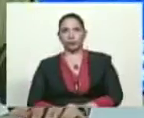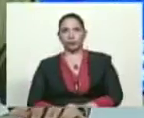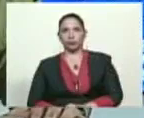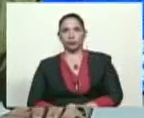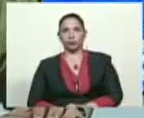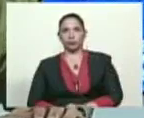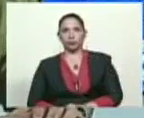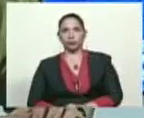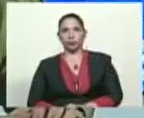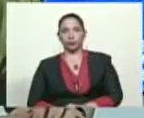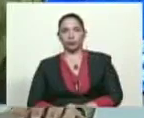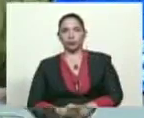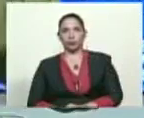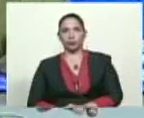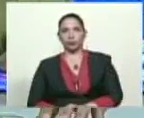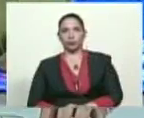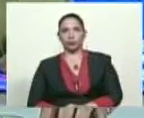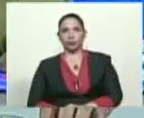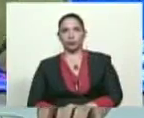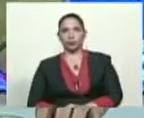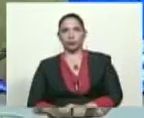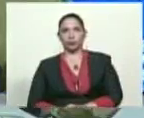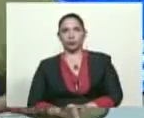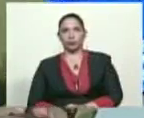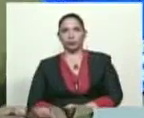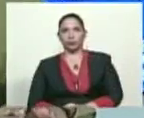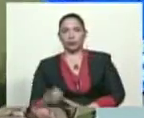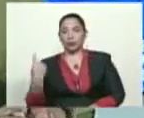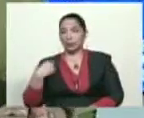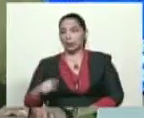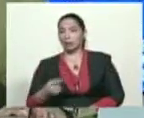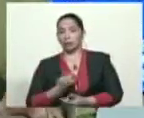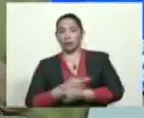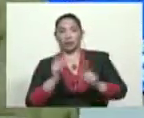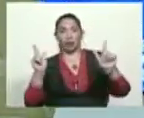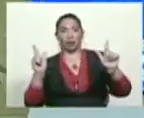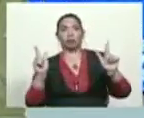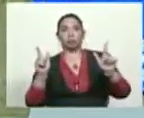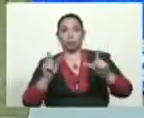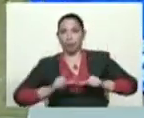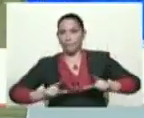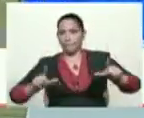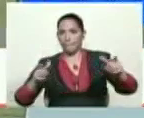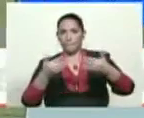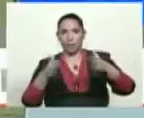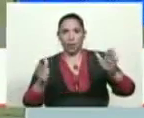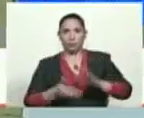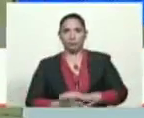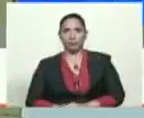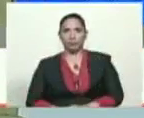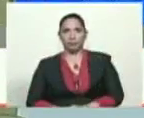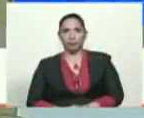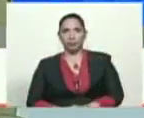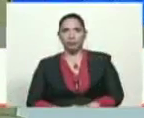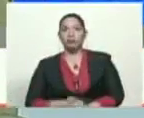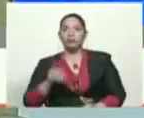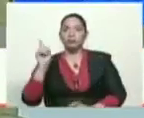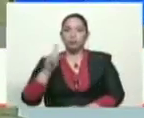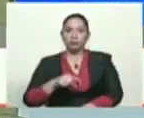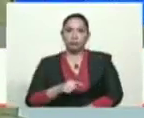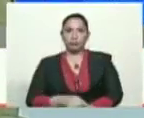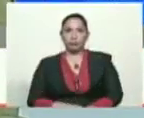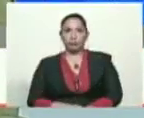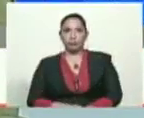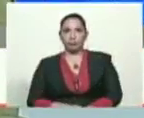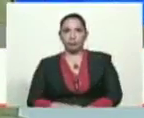tenemos que liberar espacios públicos décima hora pero además